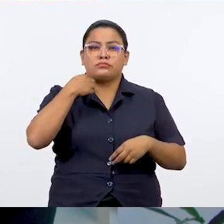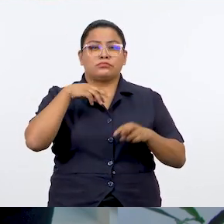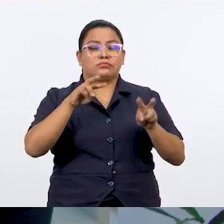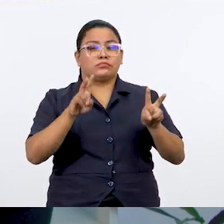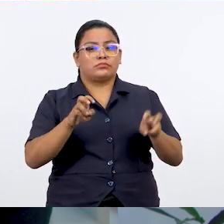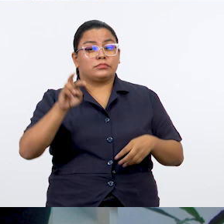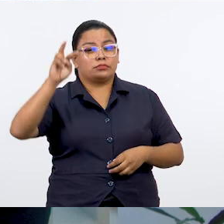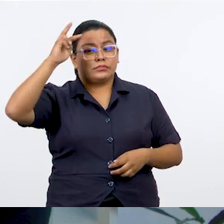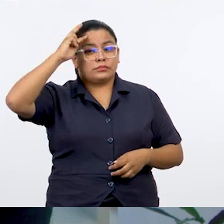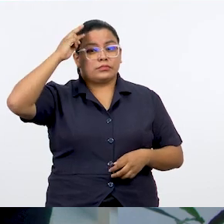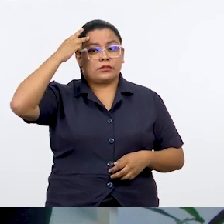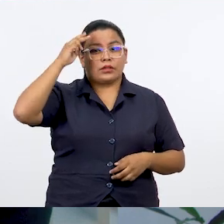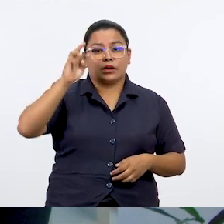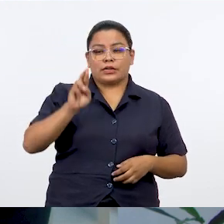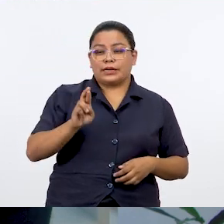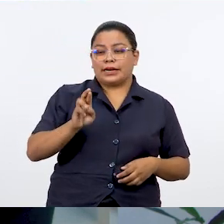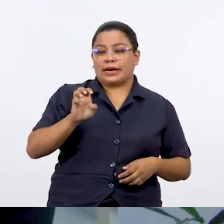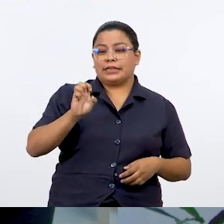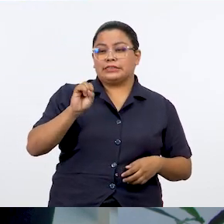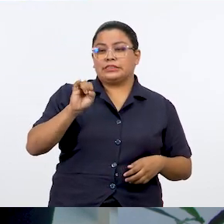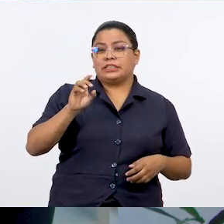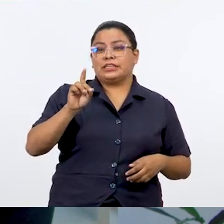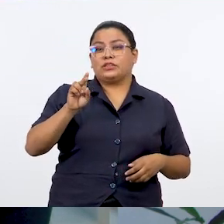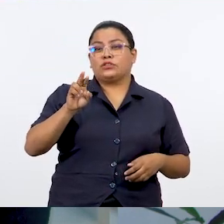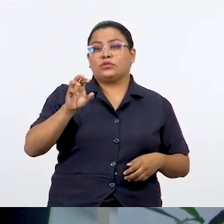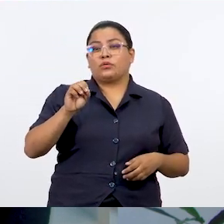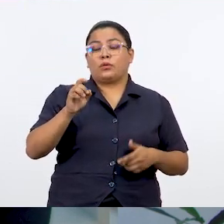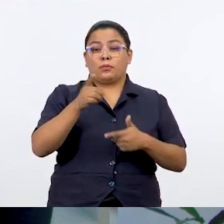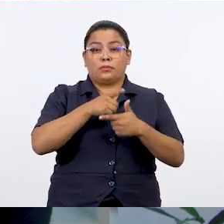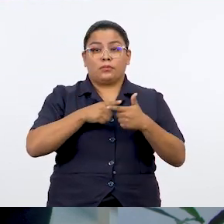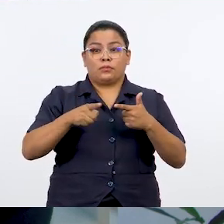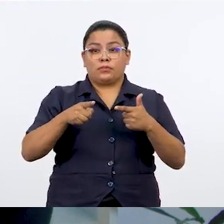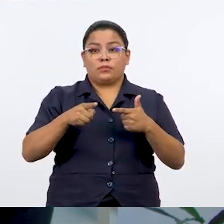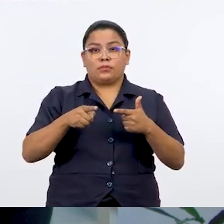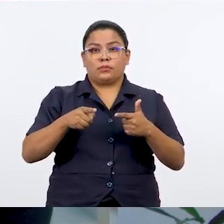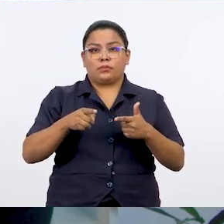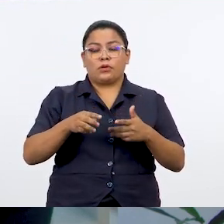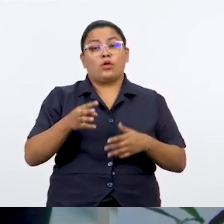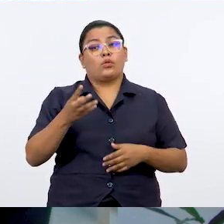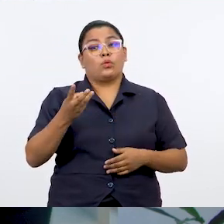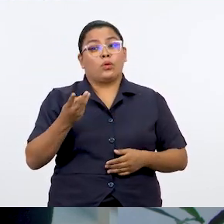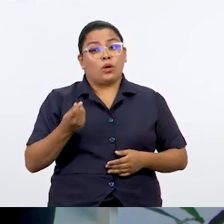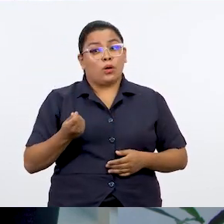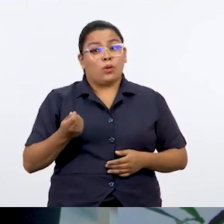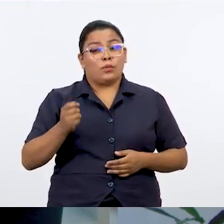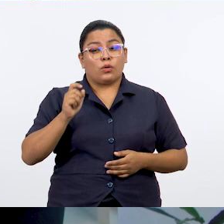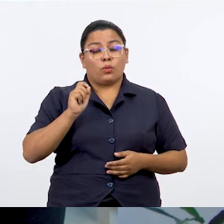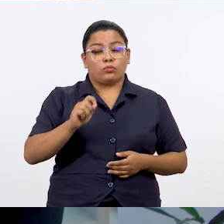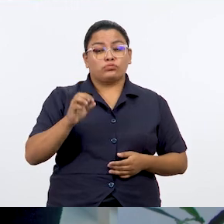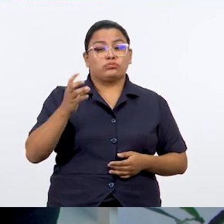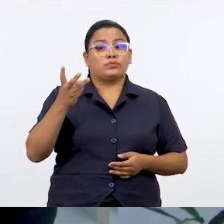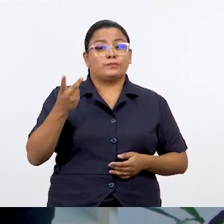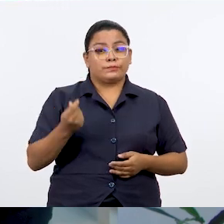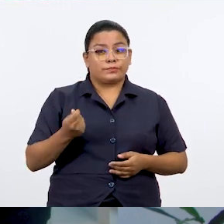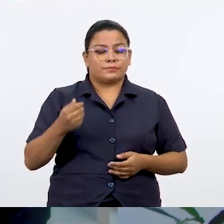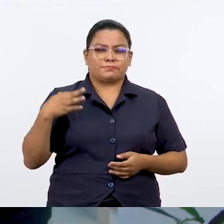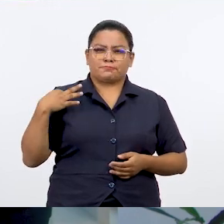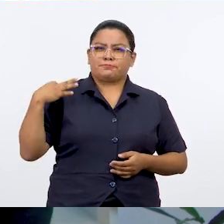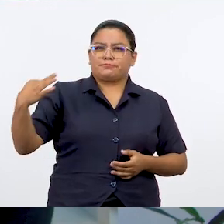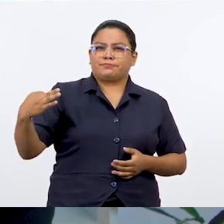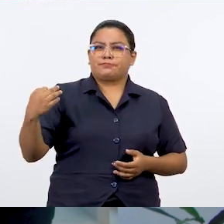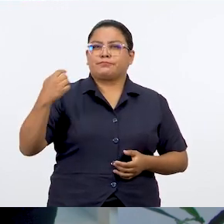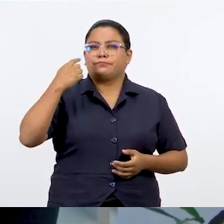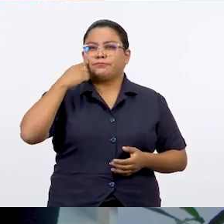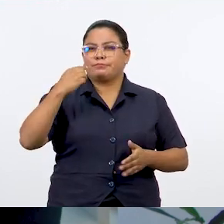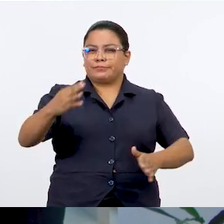el significado del residuo en la división, pero no con cualquier tipo de número, sino con números decimales. Así que les invitamos a que se